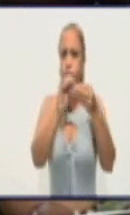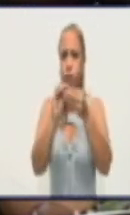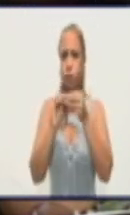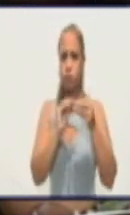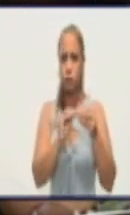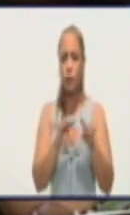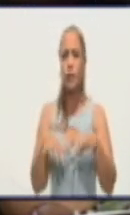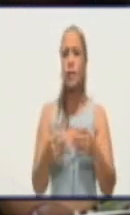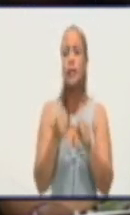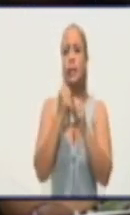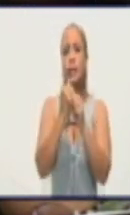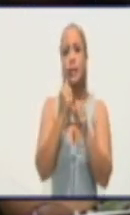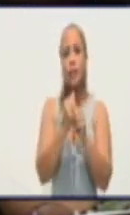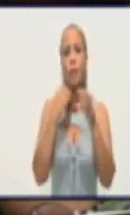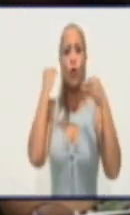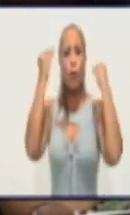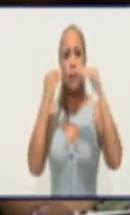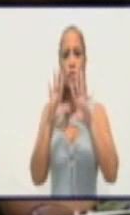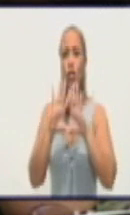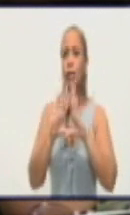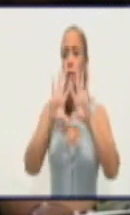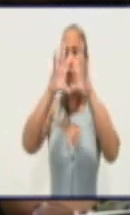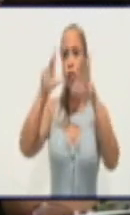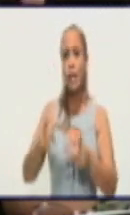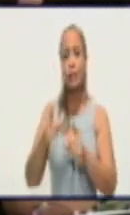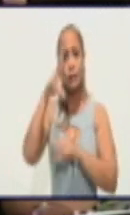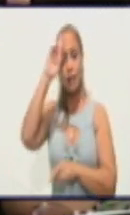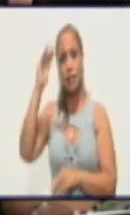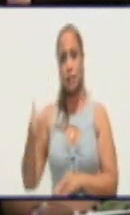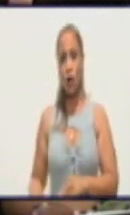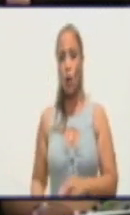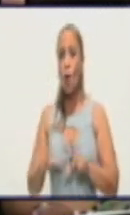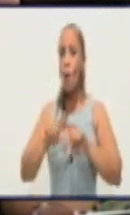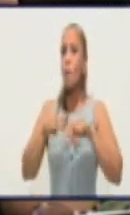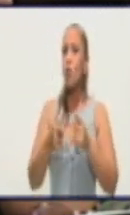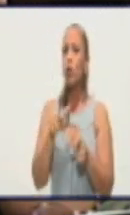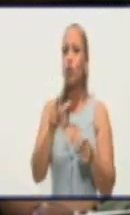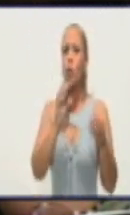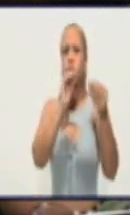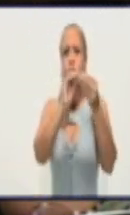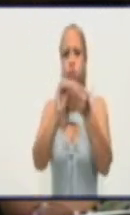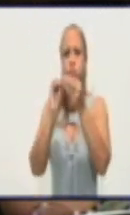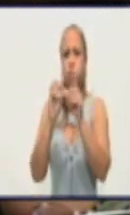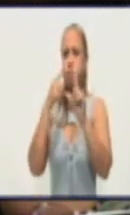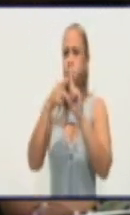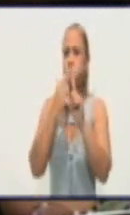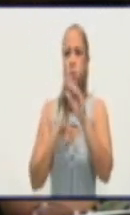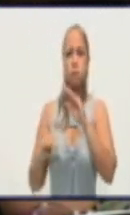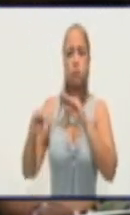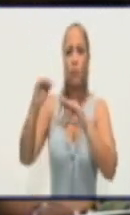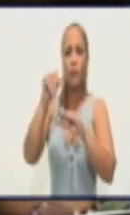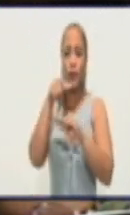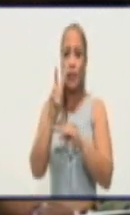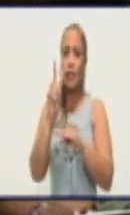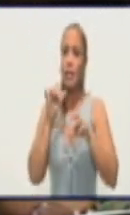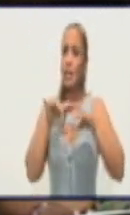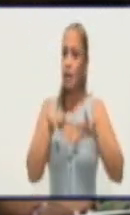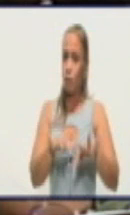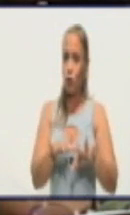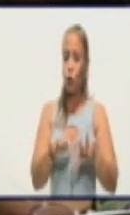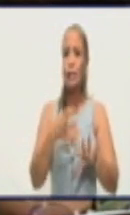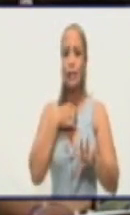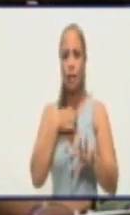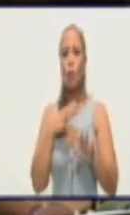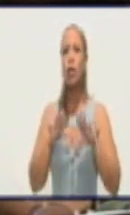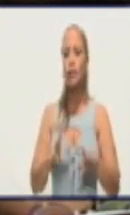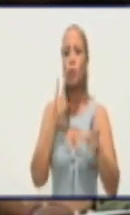de preocupación ya para la Organización Mundial de la Salud por su alto poder de contagio y de replicación del virus, nosotros tenemos que estar protegidos,